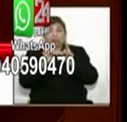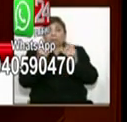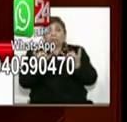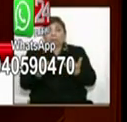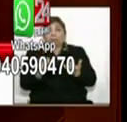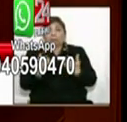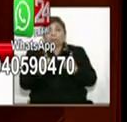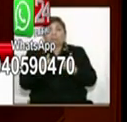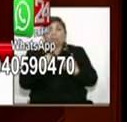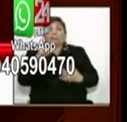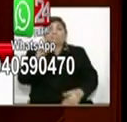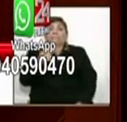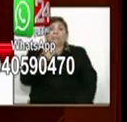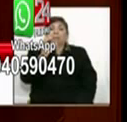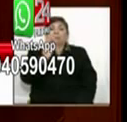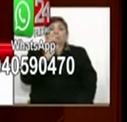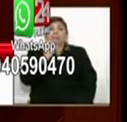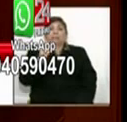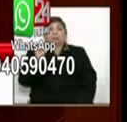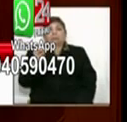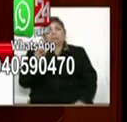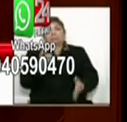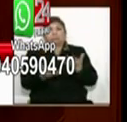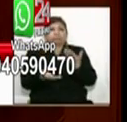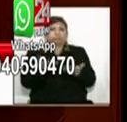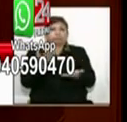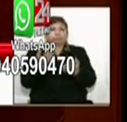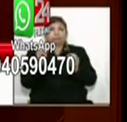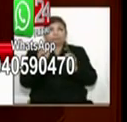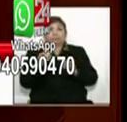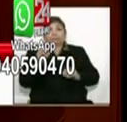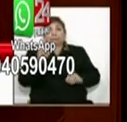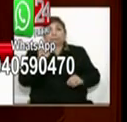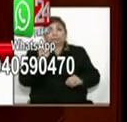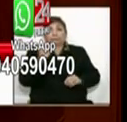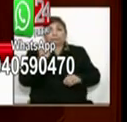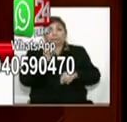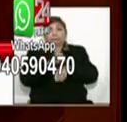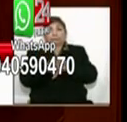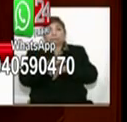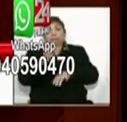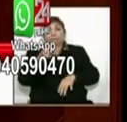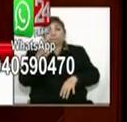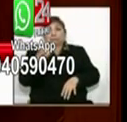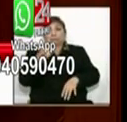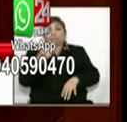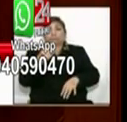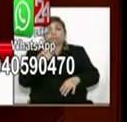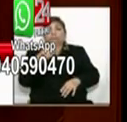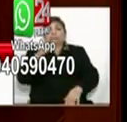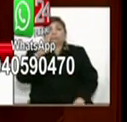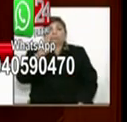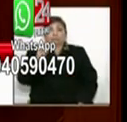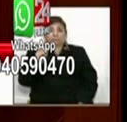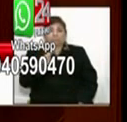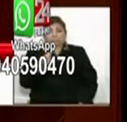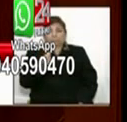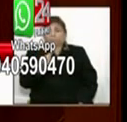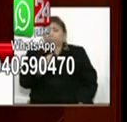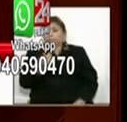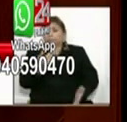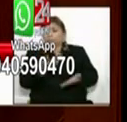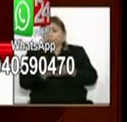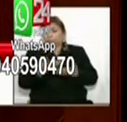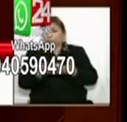tenemos 1.600 y la proyección al 28 de julio del 2021 es de 3.000,